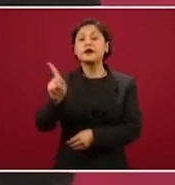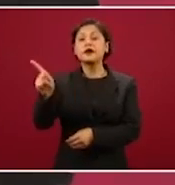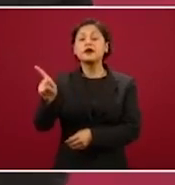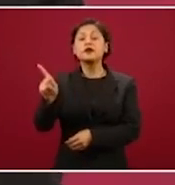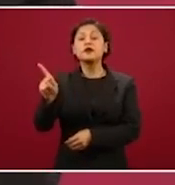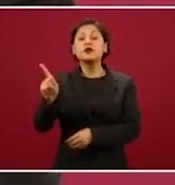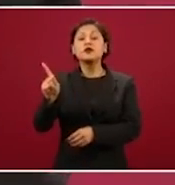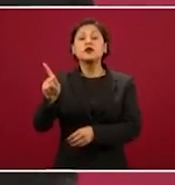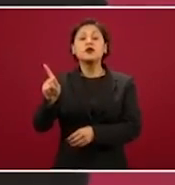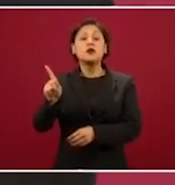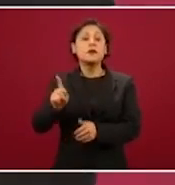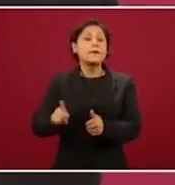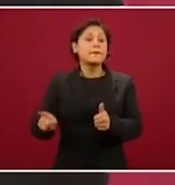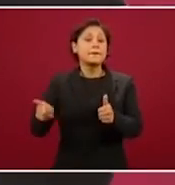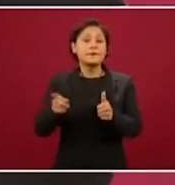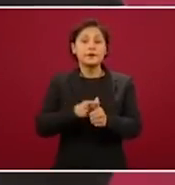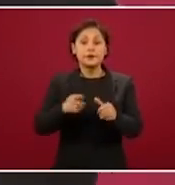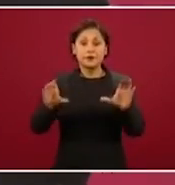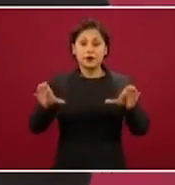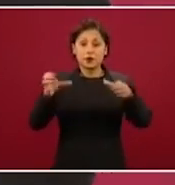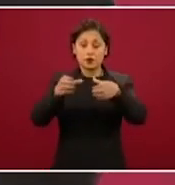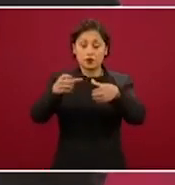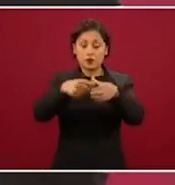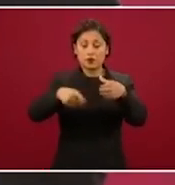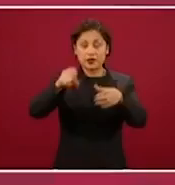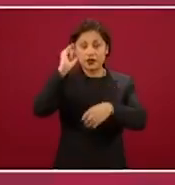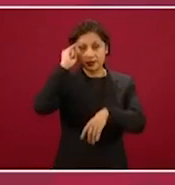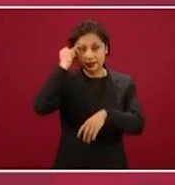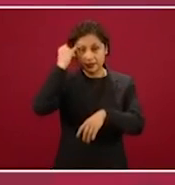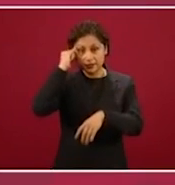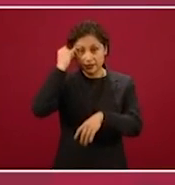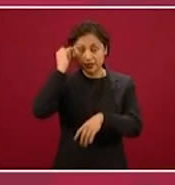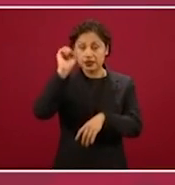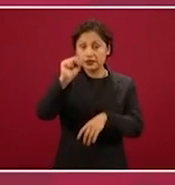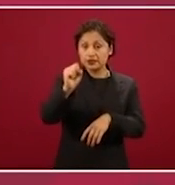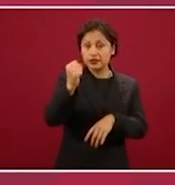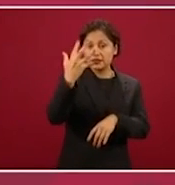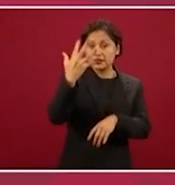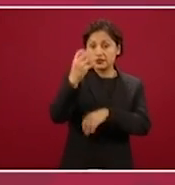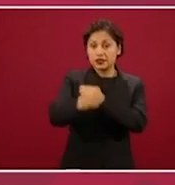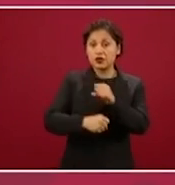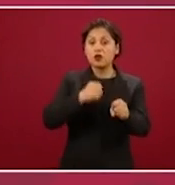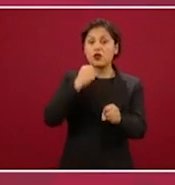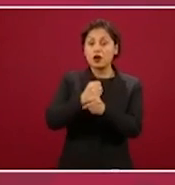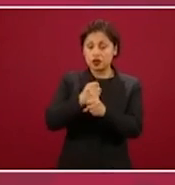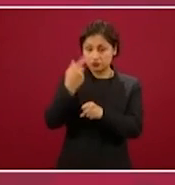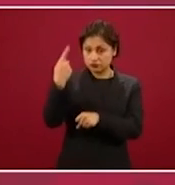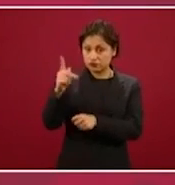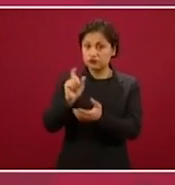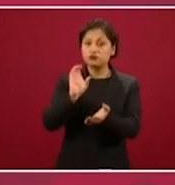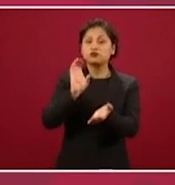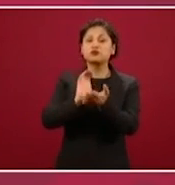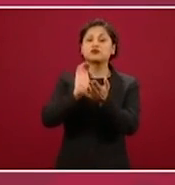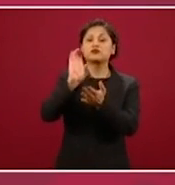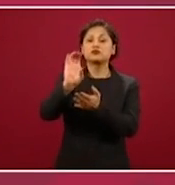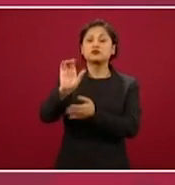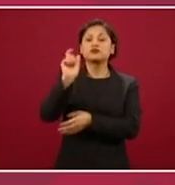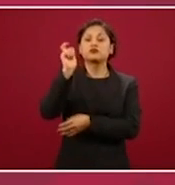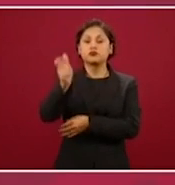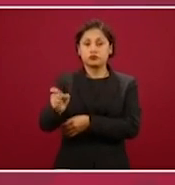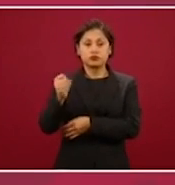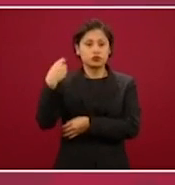indígenas, a partir de los 65 años es un derecho. Incluso ya está la iniciativa,